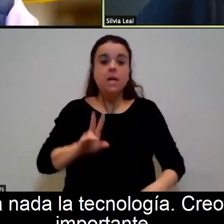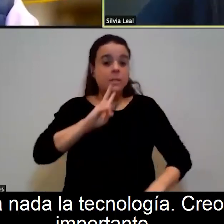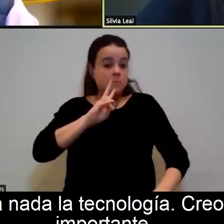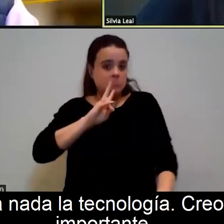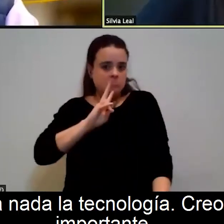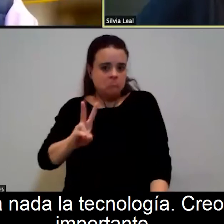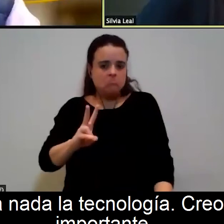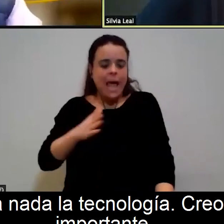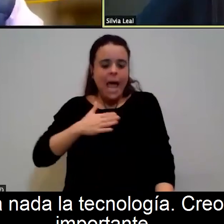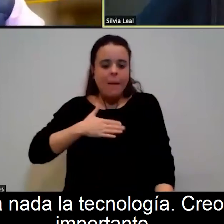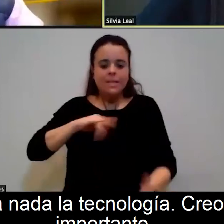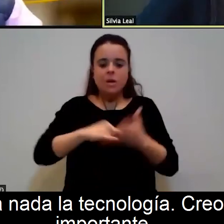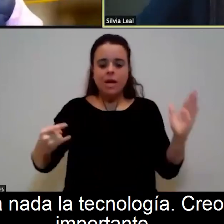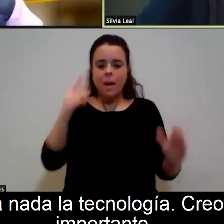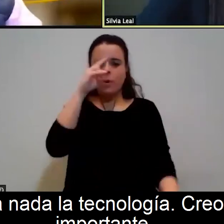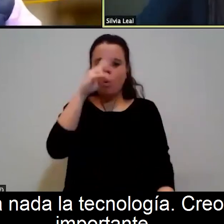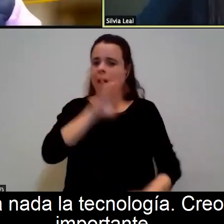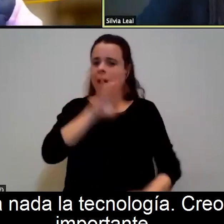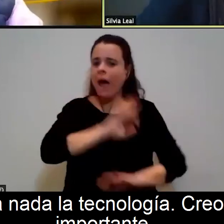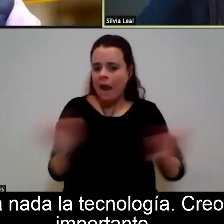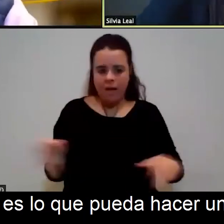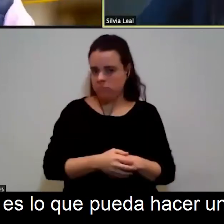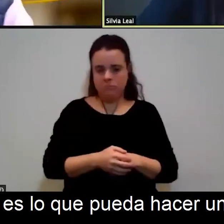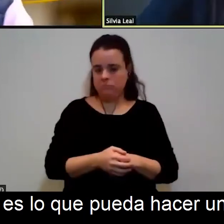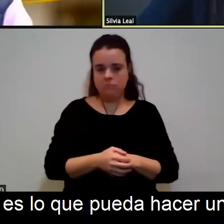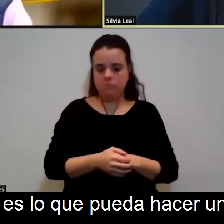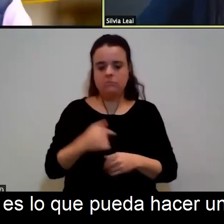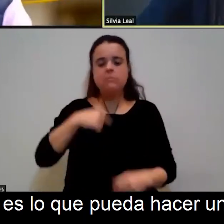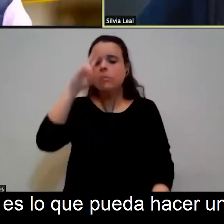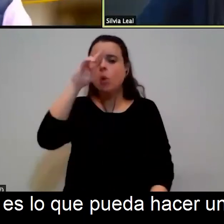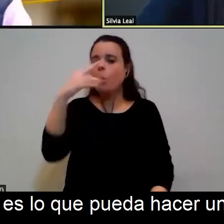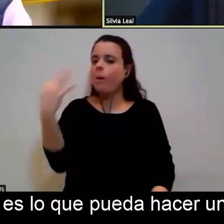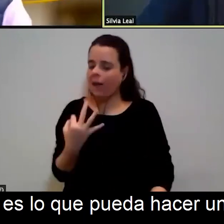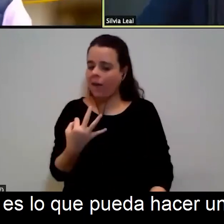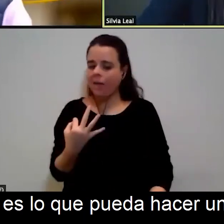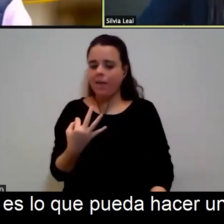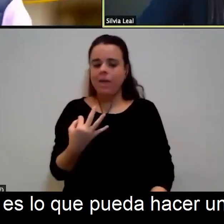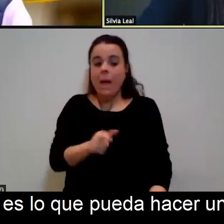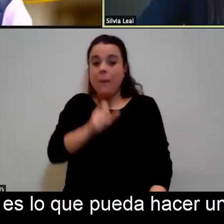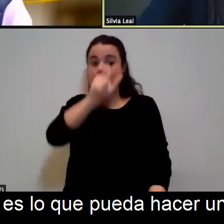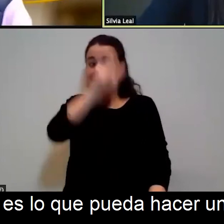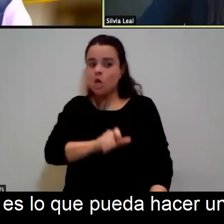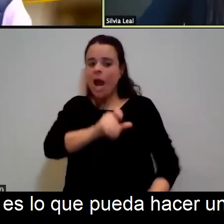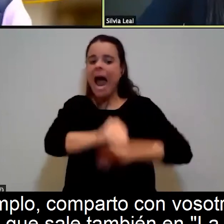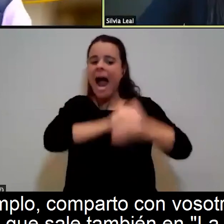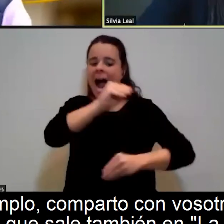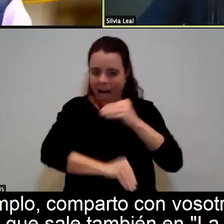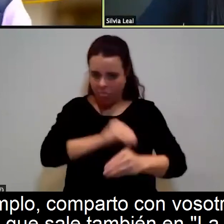la tecnología. Yo creo que esto es lo más importante. A mí lo que me preocupa es lo que pueda hacer una persona con ella.